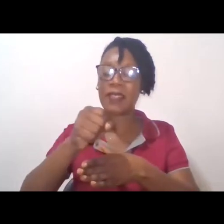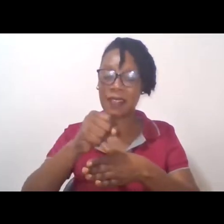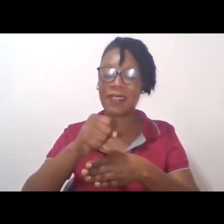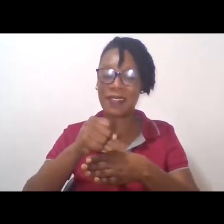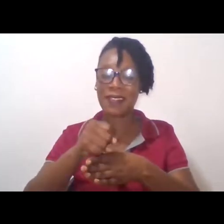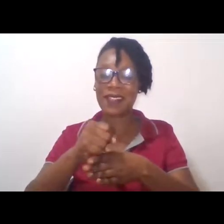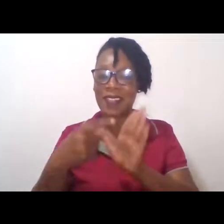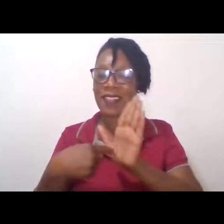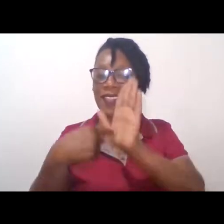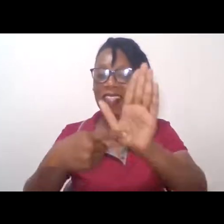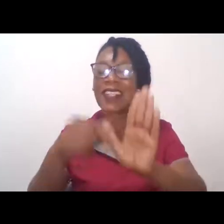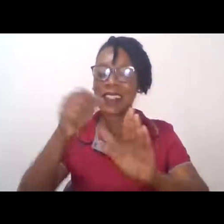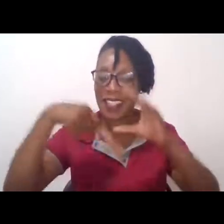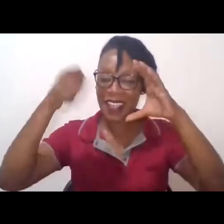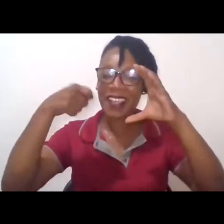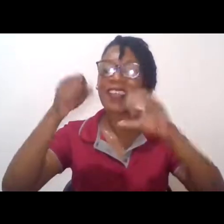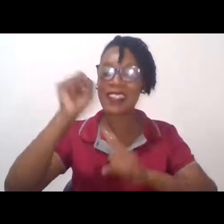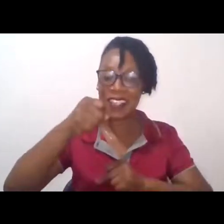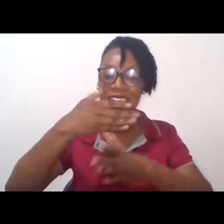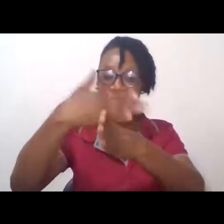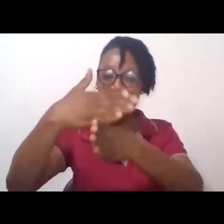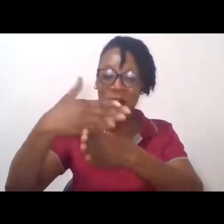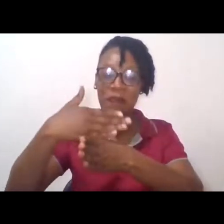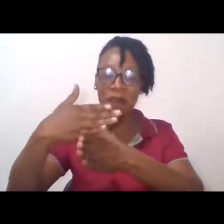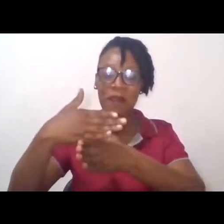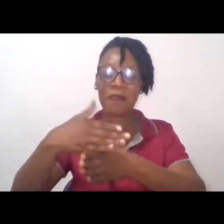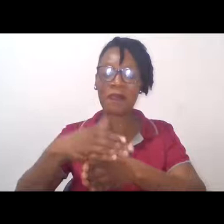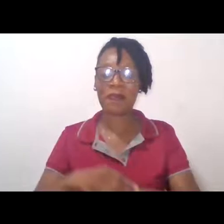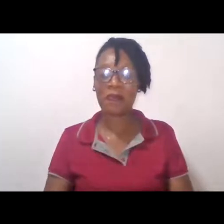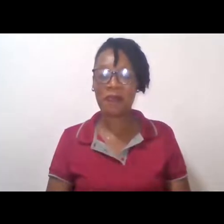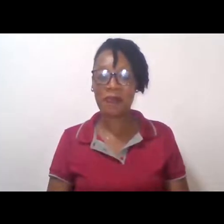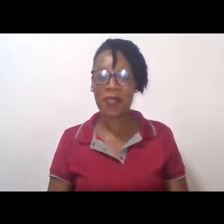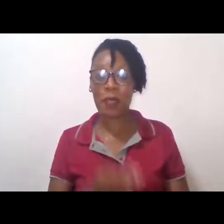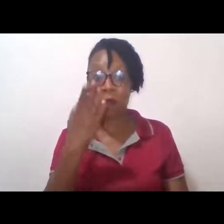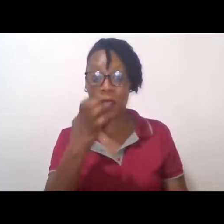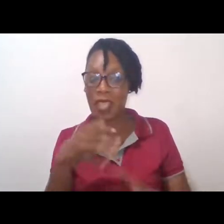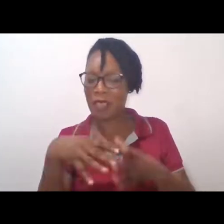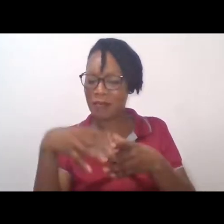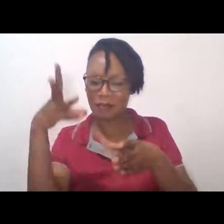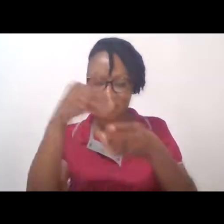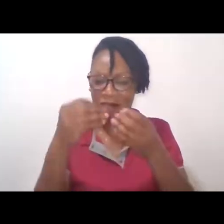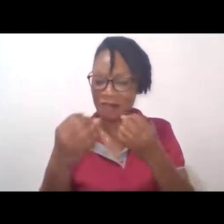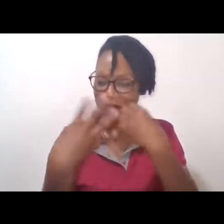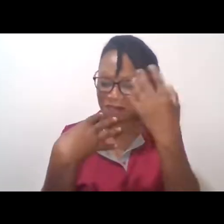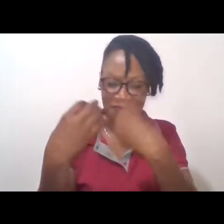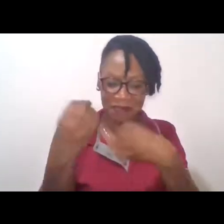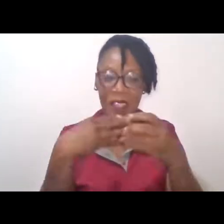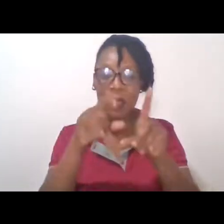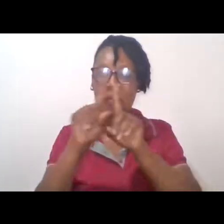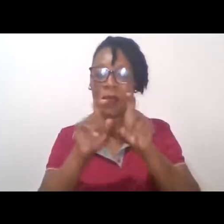queda grabado. Sí, se les va a compartir la grabación también porque nos han estado entrando muchas consultas. Nos